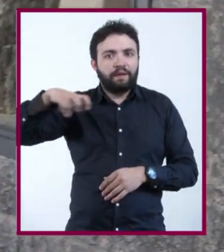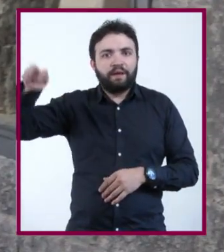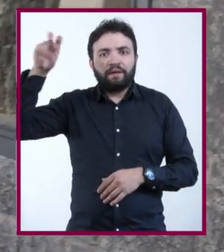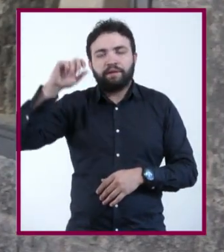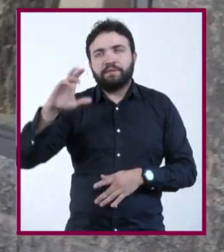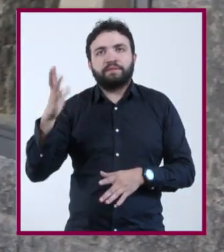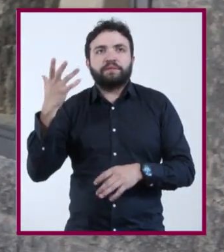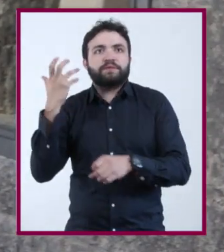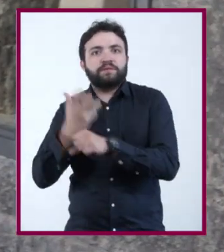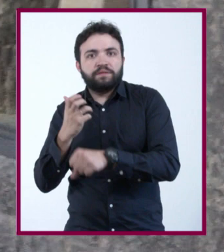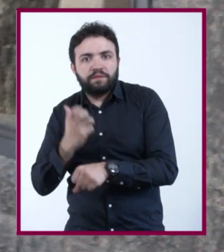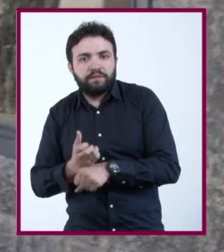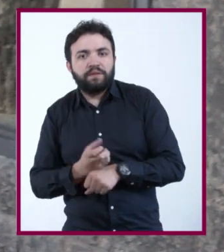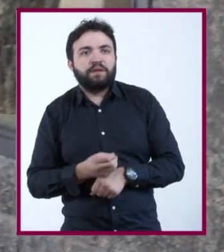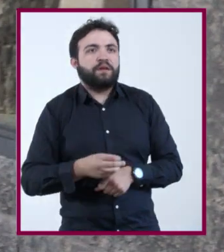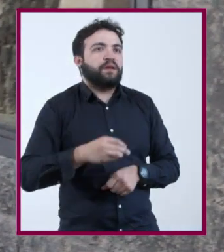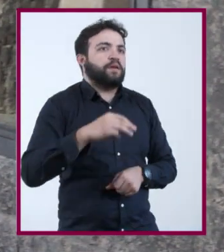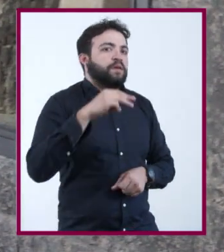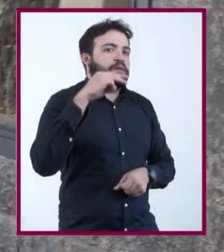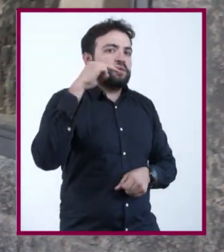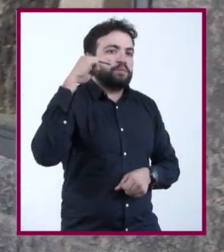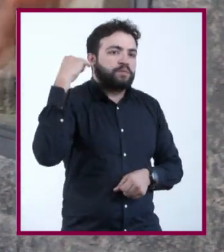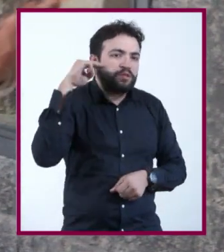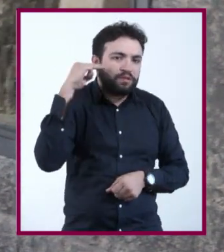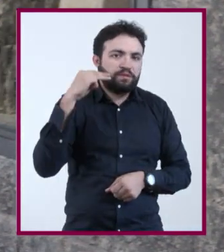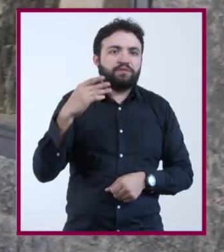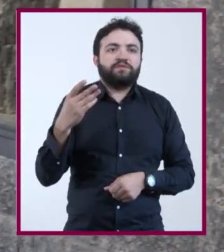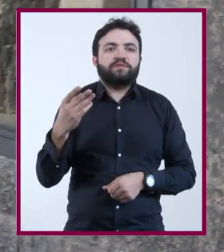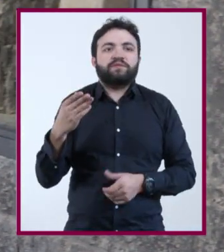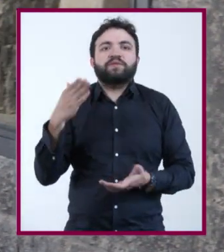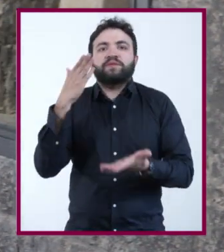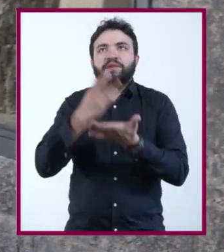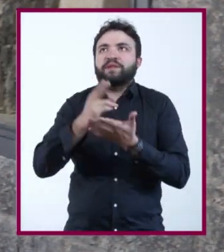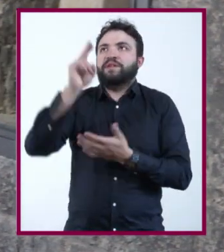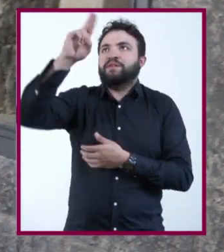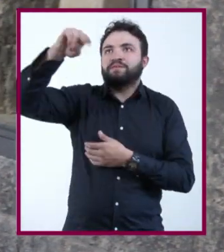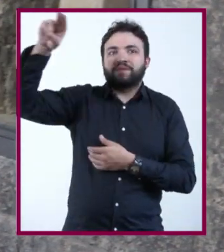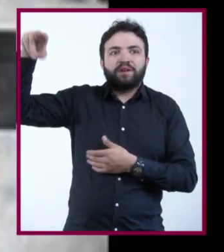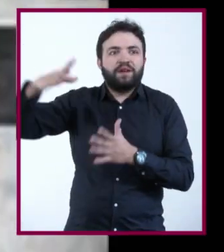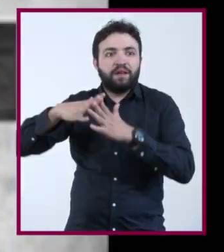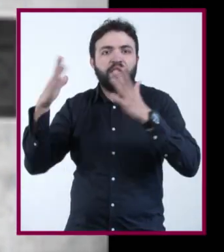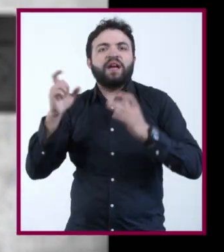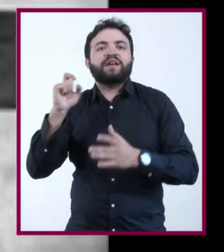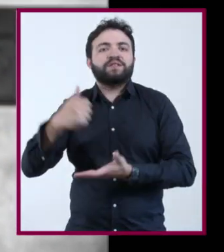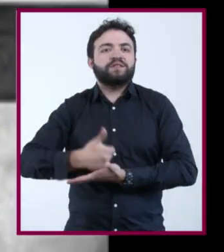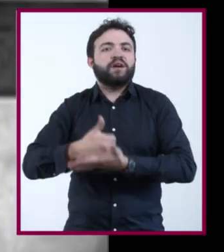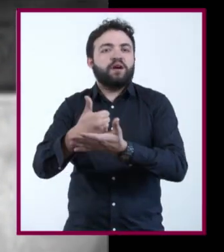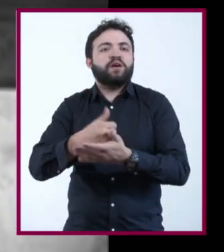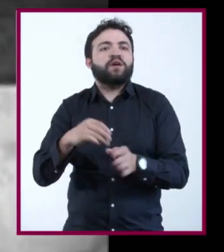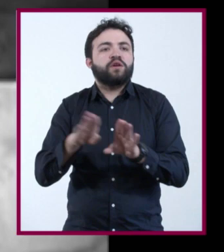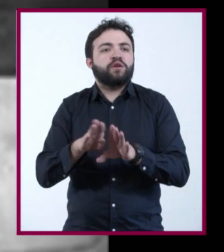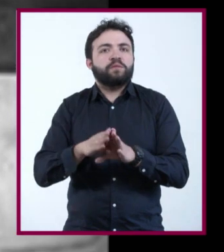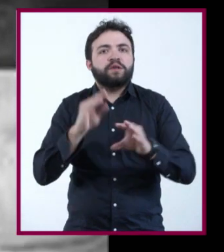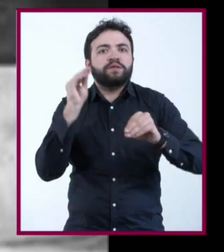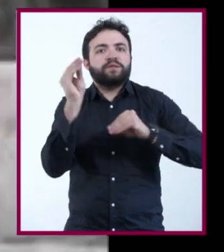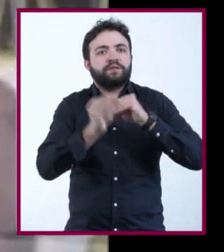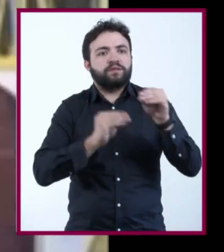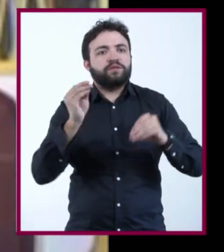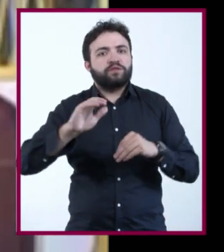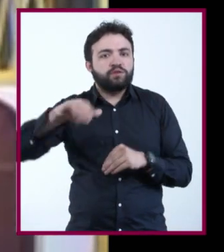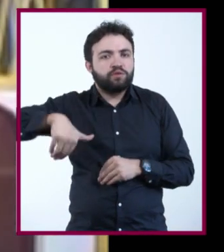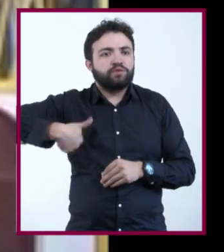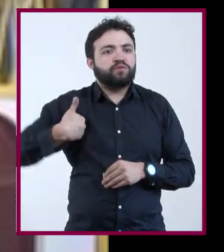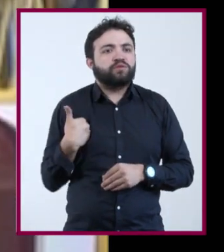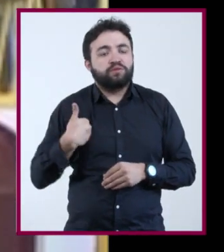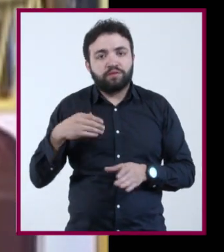tiempo está en Estados Unidos, en Michoacán, está haciendo pintura mural, entonces quien le ayuda muchísimo a gestionar